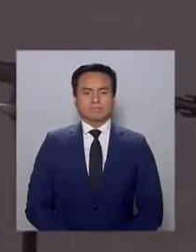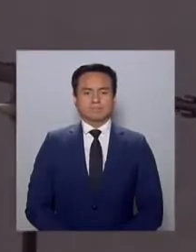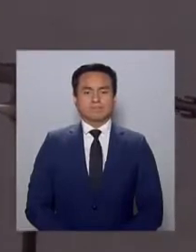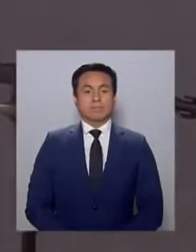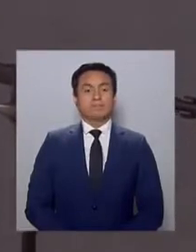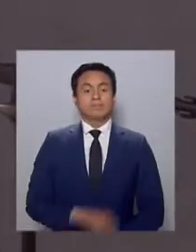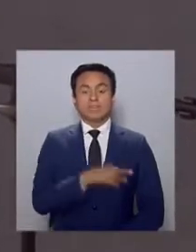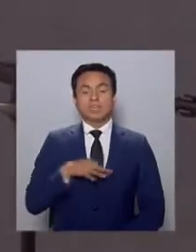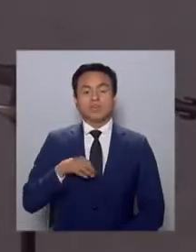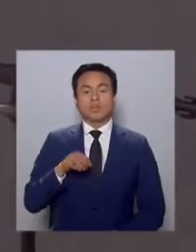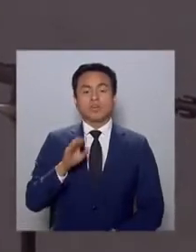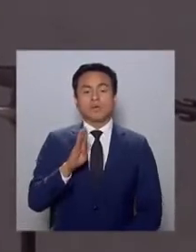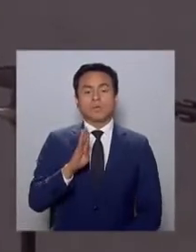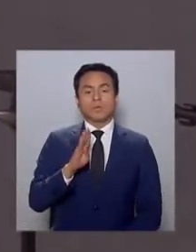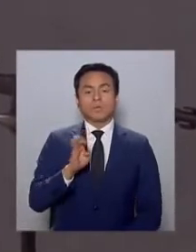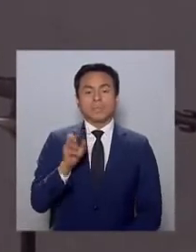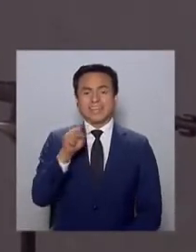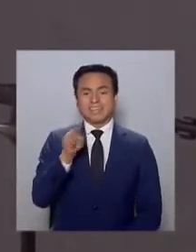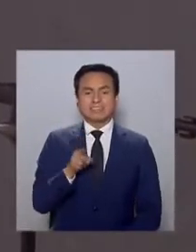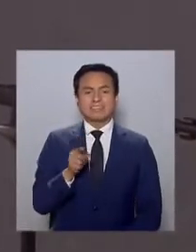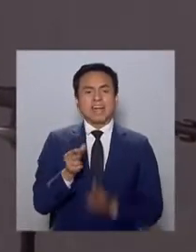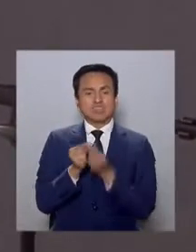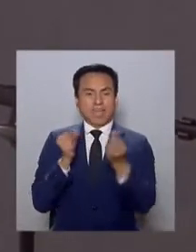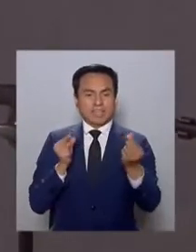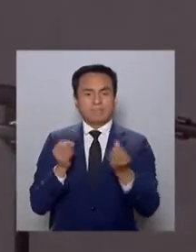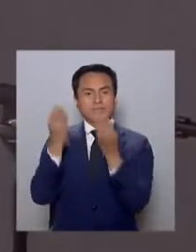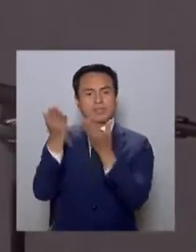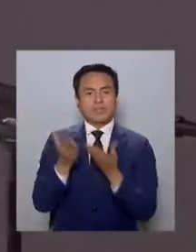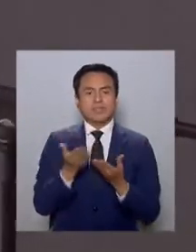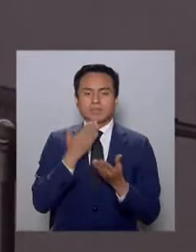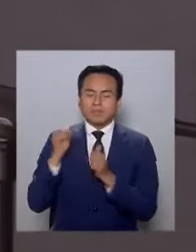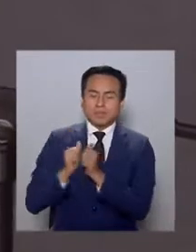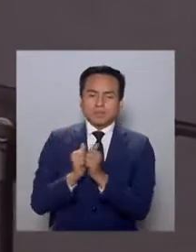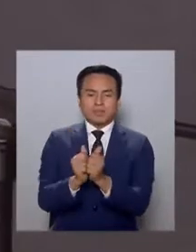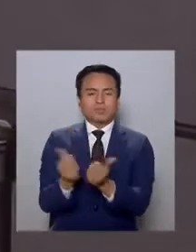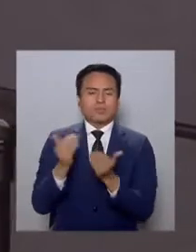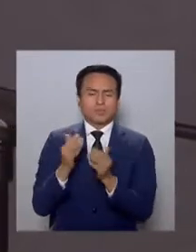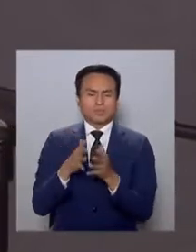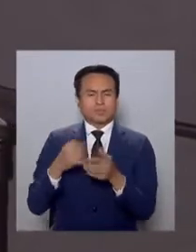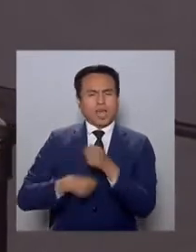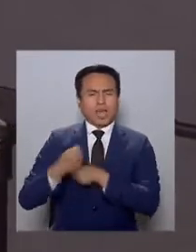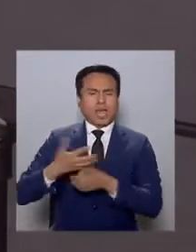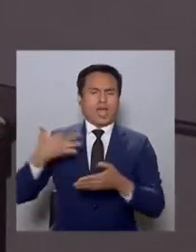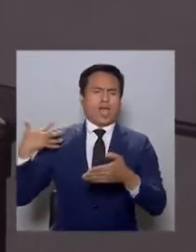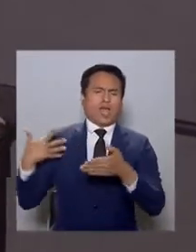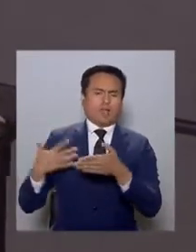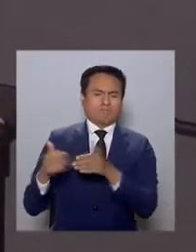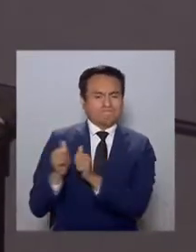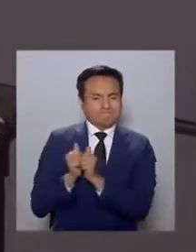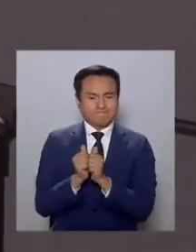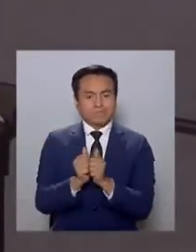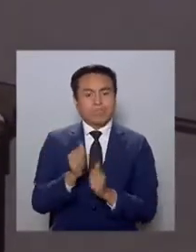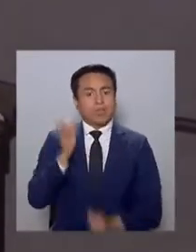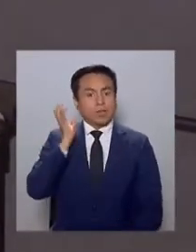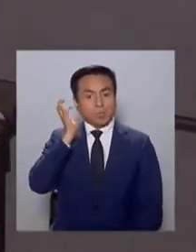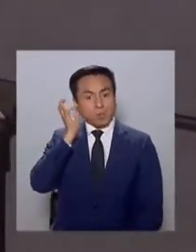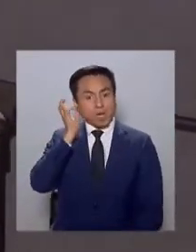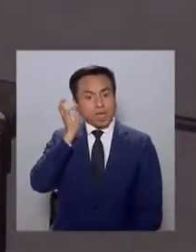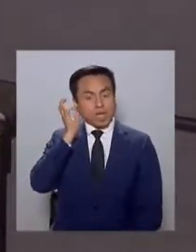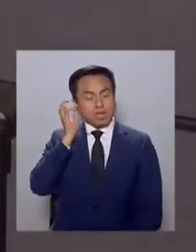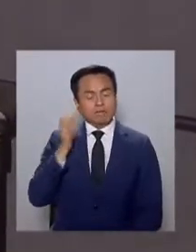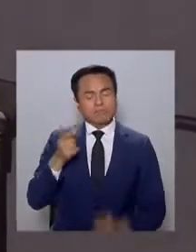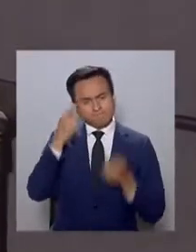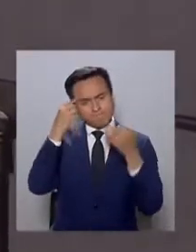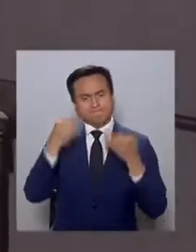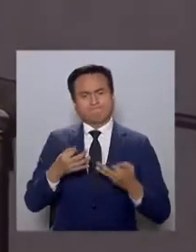En el Ministerio de Bienes Nacionales le doy la bienvenida también a una compañera de ruta de muchísimos años y una mujer que no me cabe